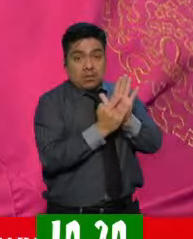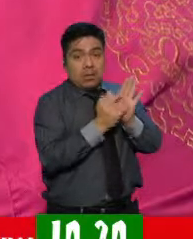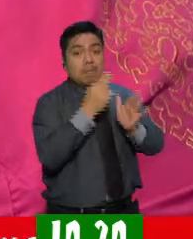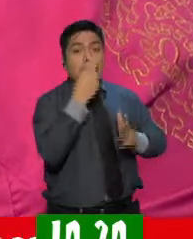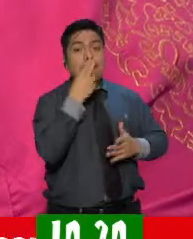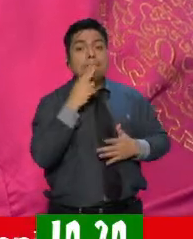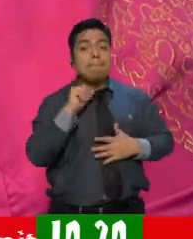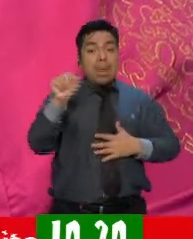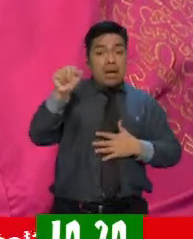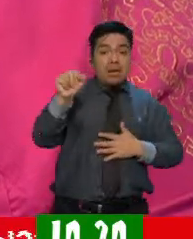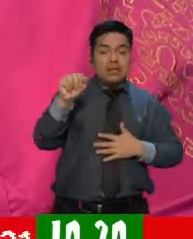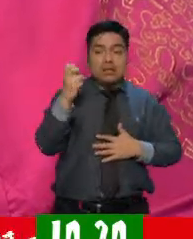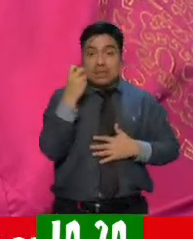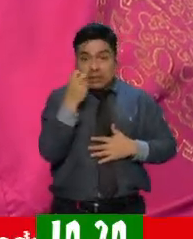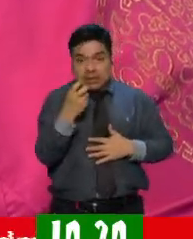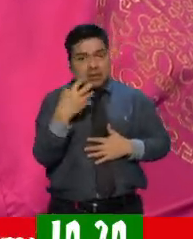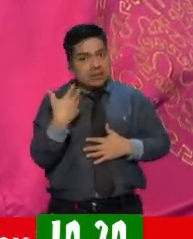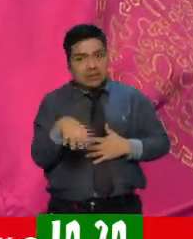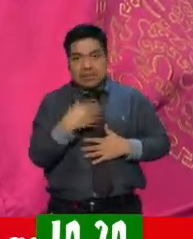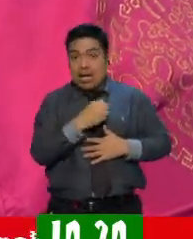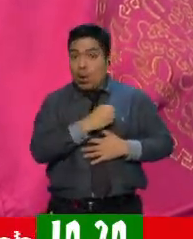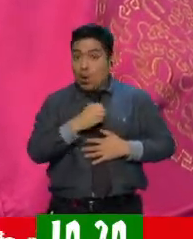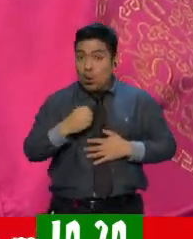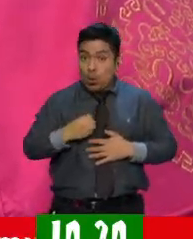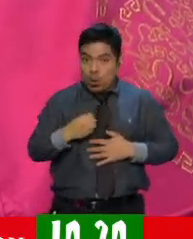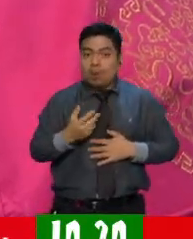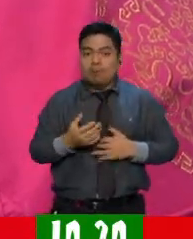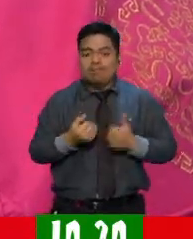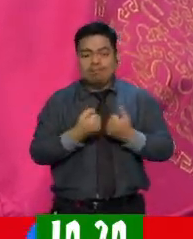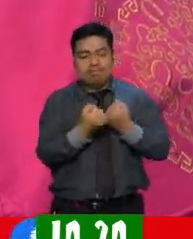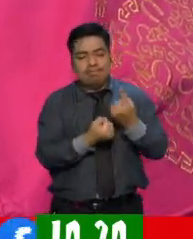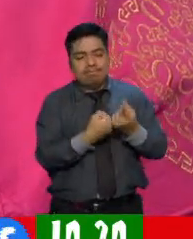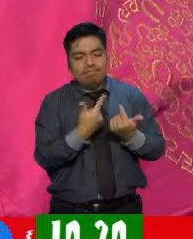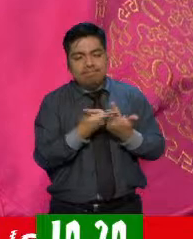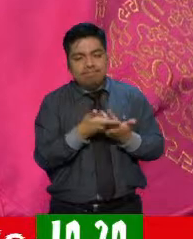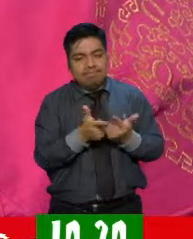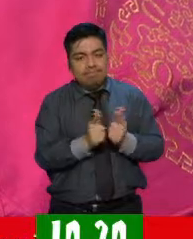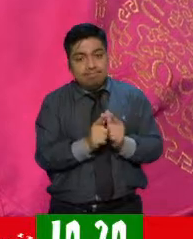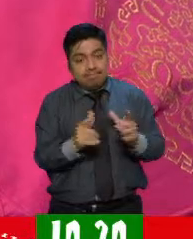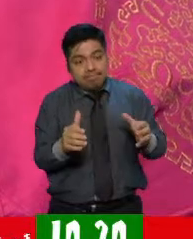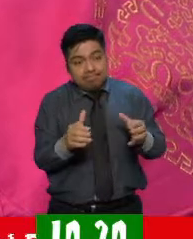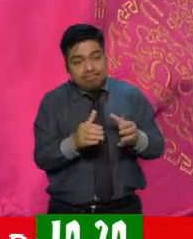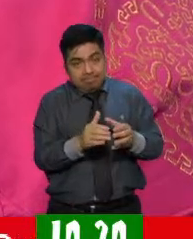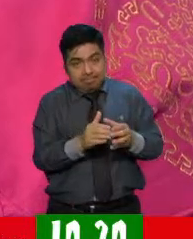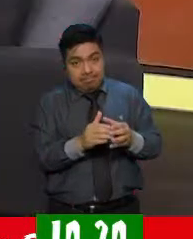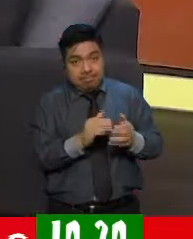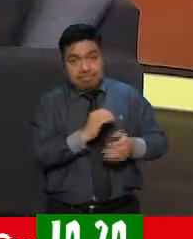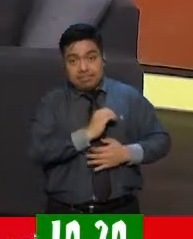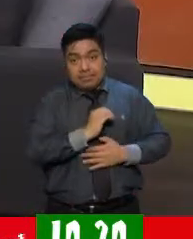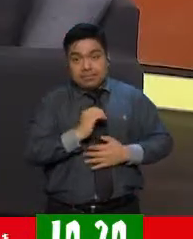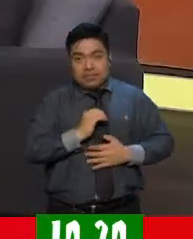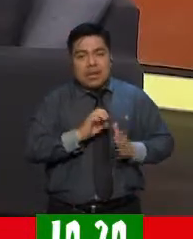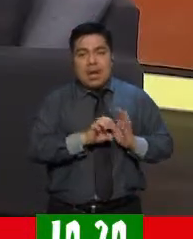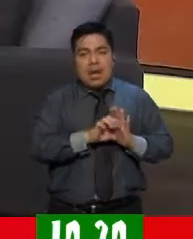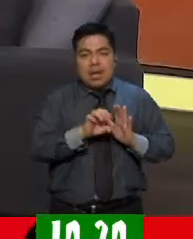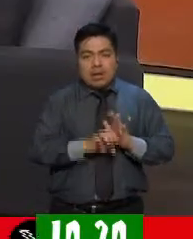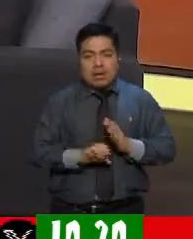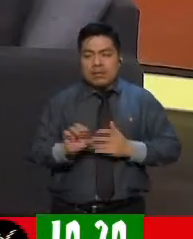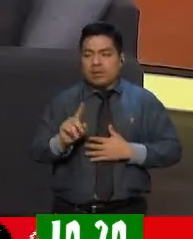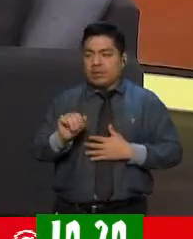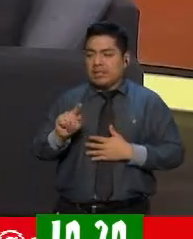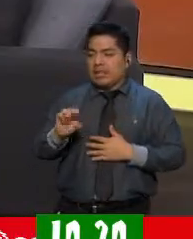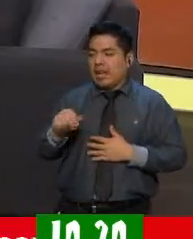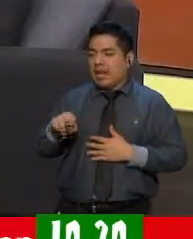un discurso de odio, ¿no? Y de hecho hay ciertos grupos en México que han determinado que el discurso de odio, como por ejemplo la suástica